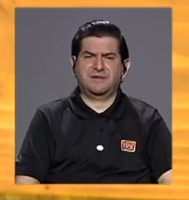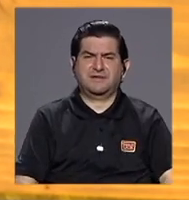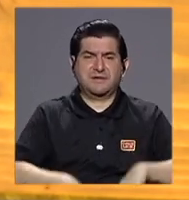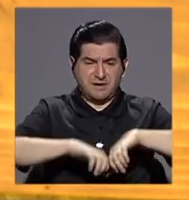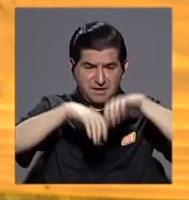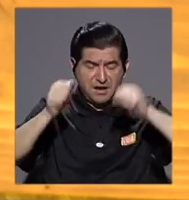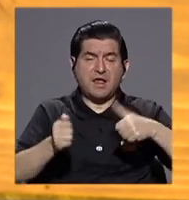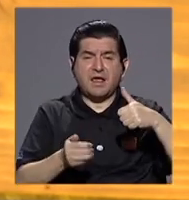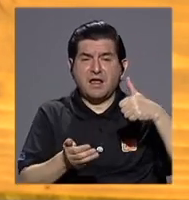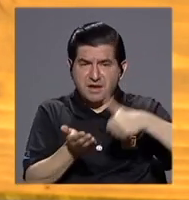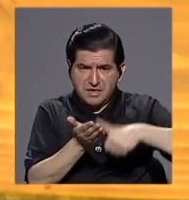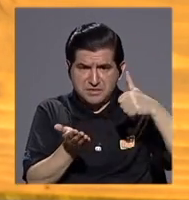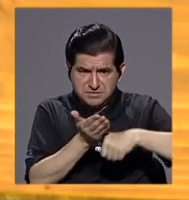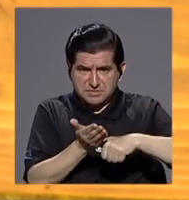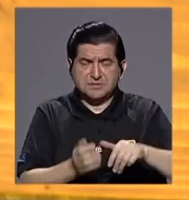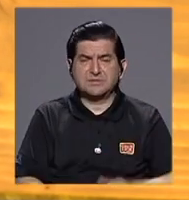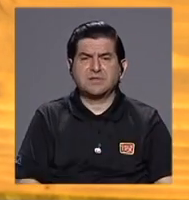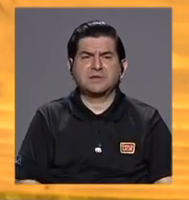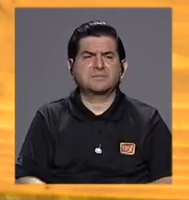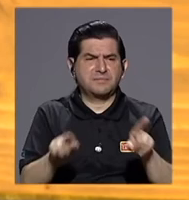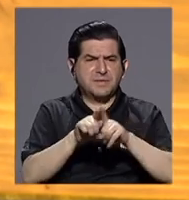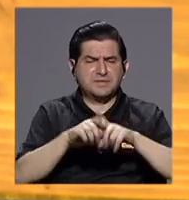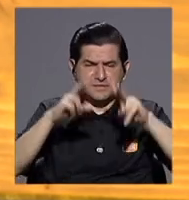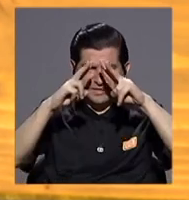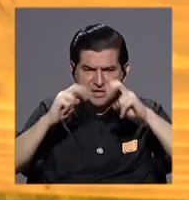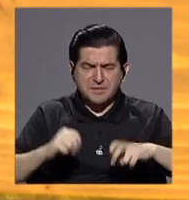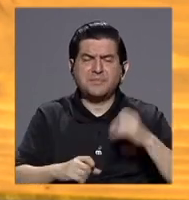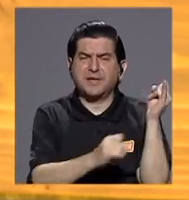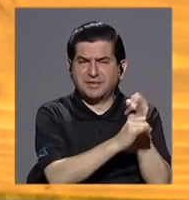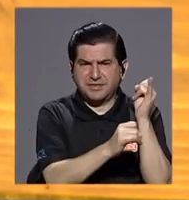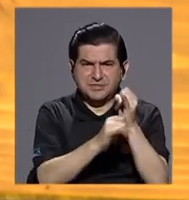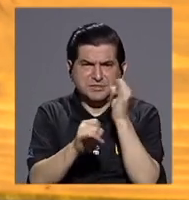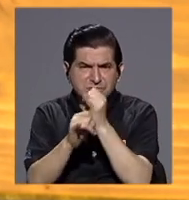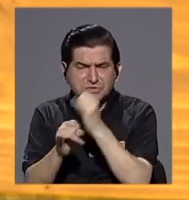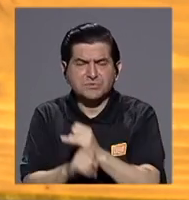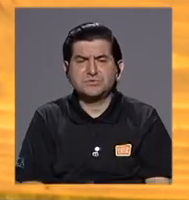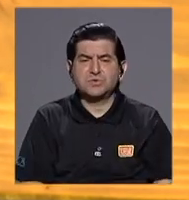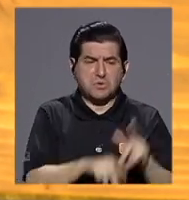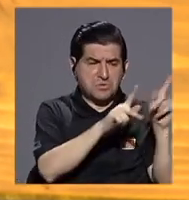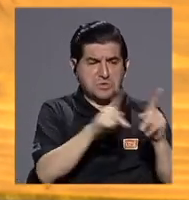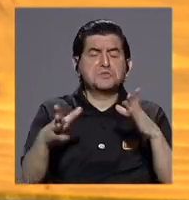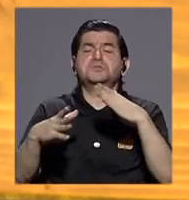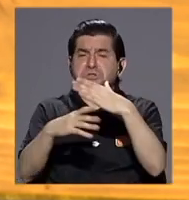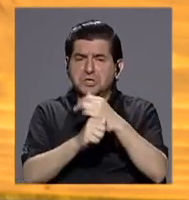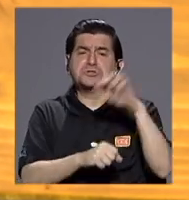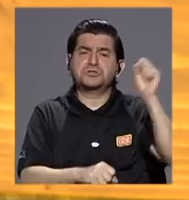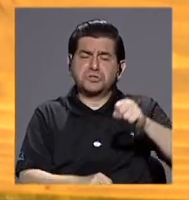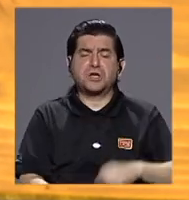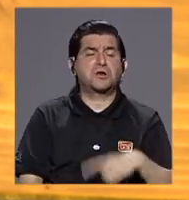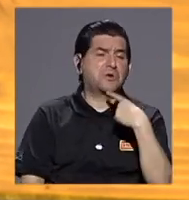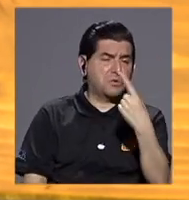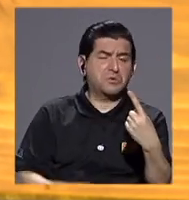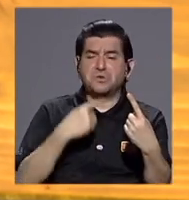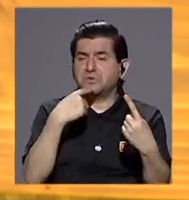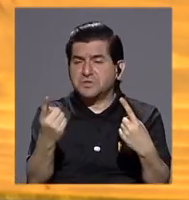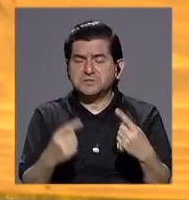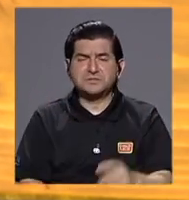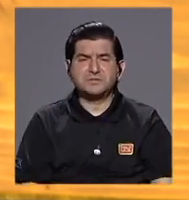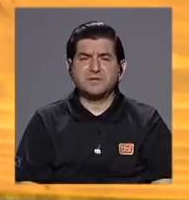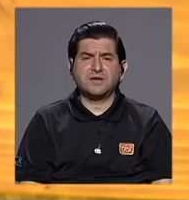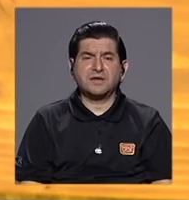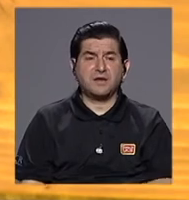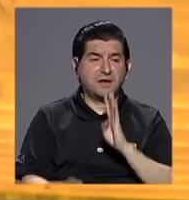el sistema electoral, convendría revisar el sistema institucional. Mucha gente lo hace, mucha gente lo dice. Se habla de